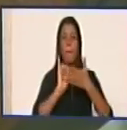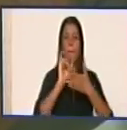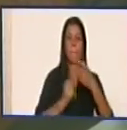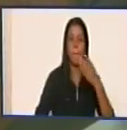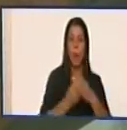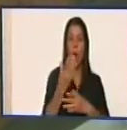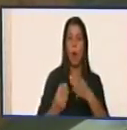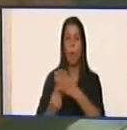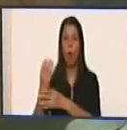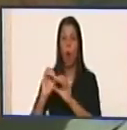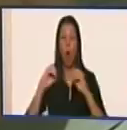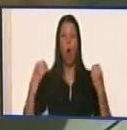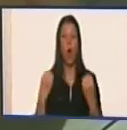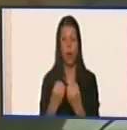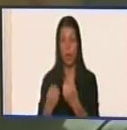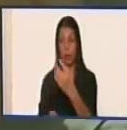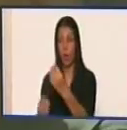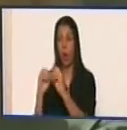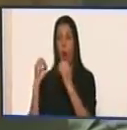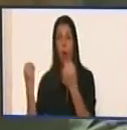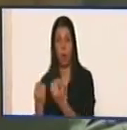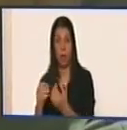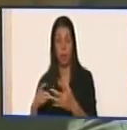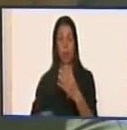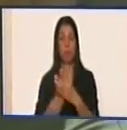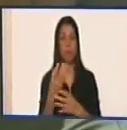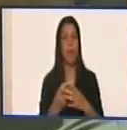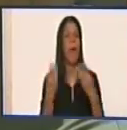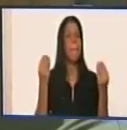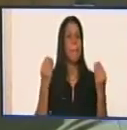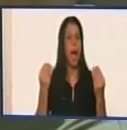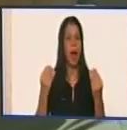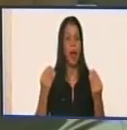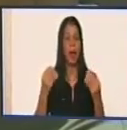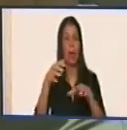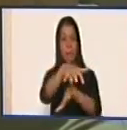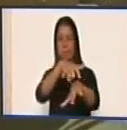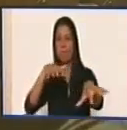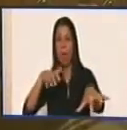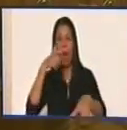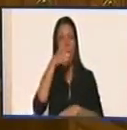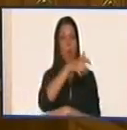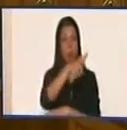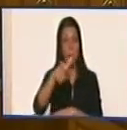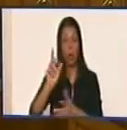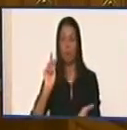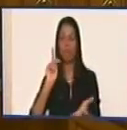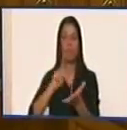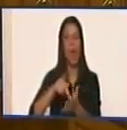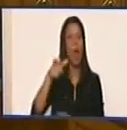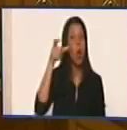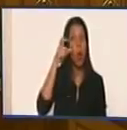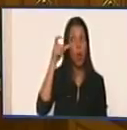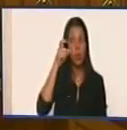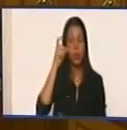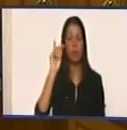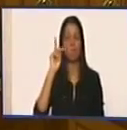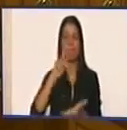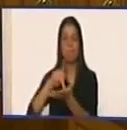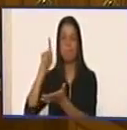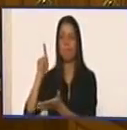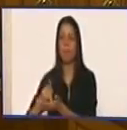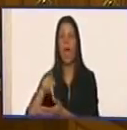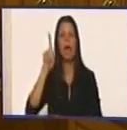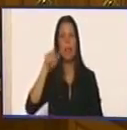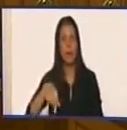los procedimientos para permitir a las mayorías nacionales ejercer control, participar